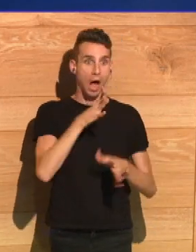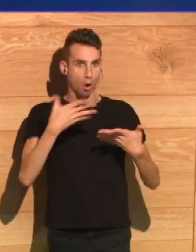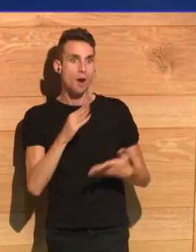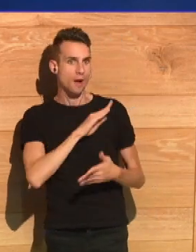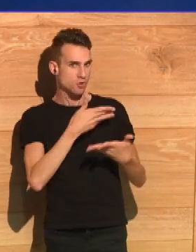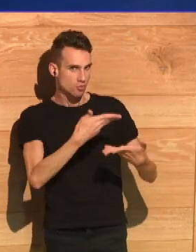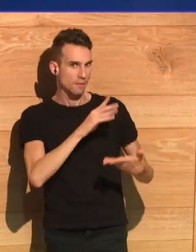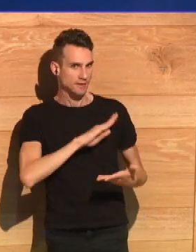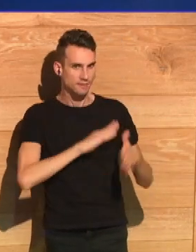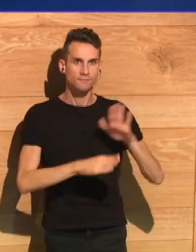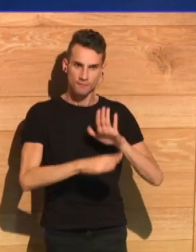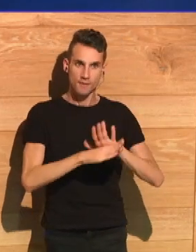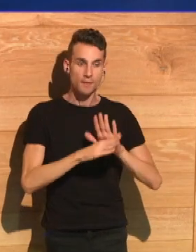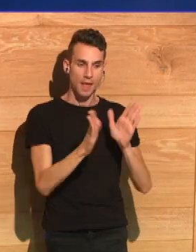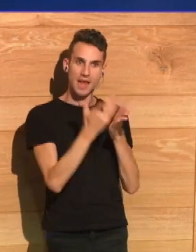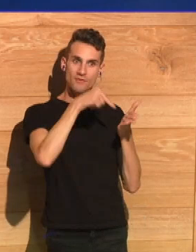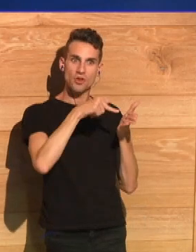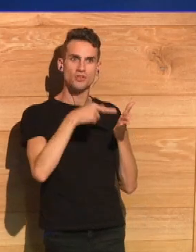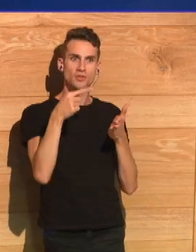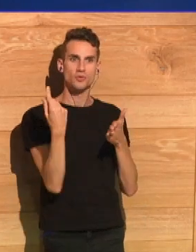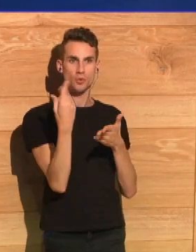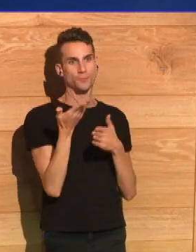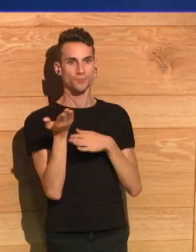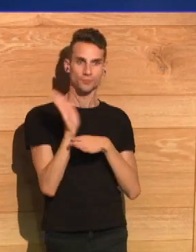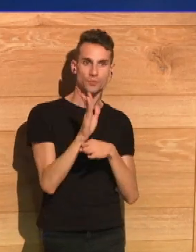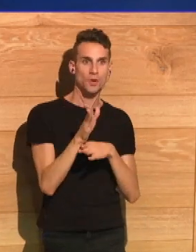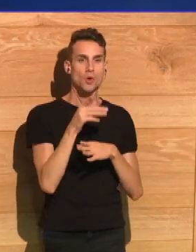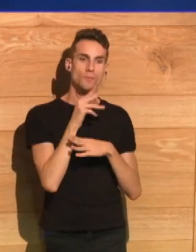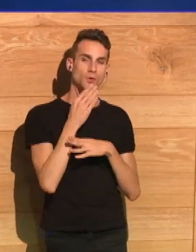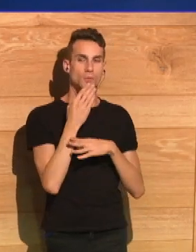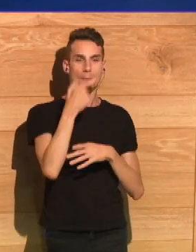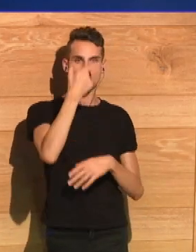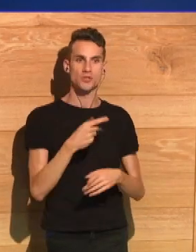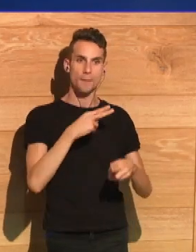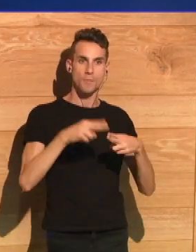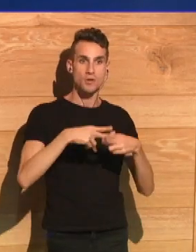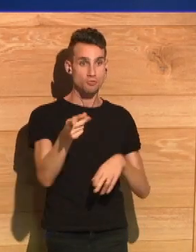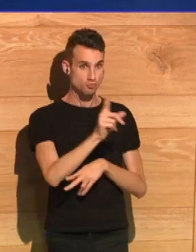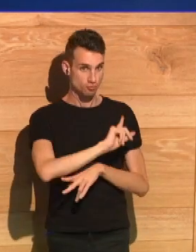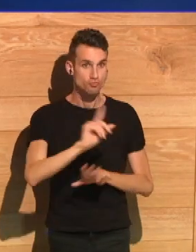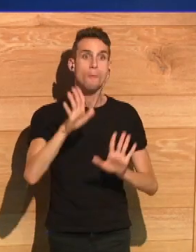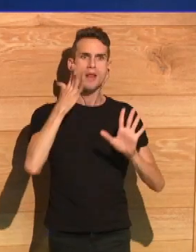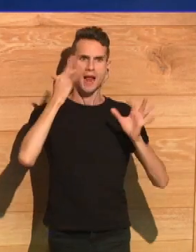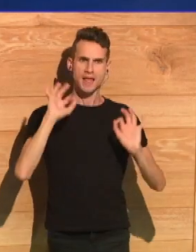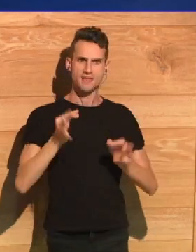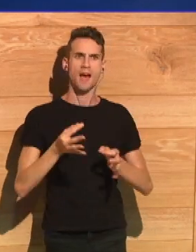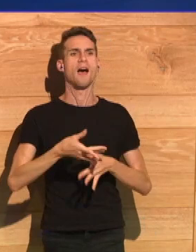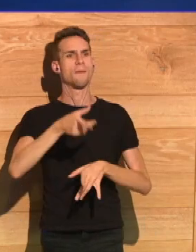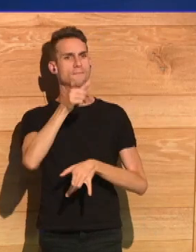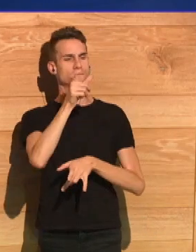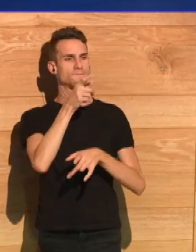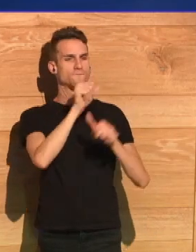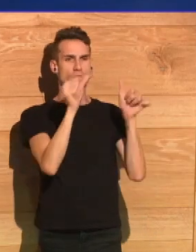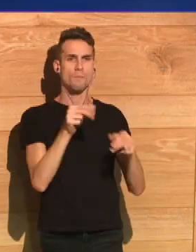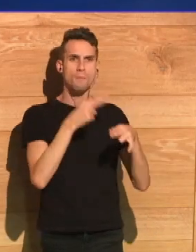no te retratas como una persona particularmente política, pero hay muchas formas de hacer política, ¿no? No sé